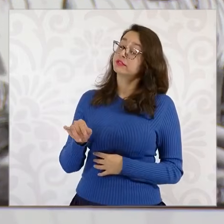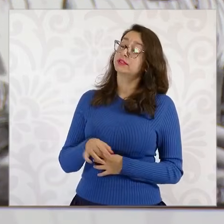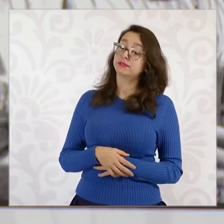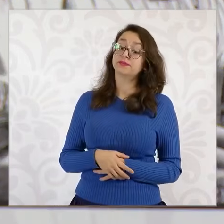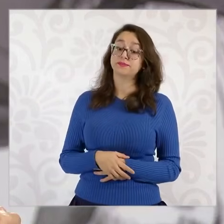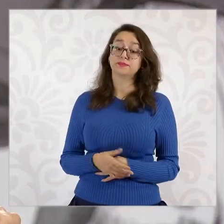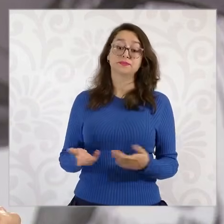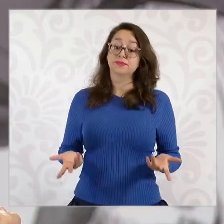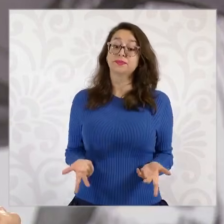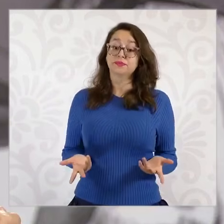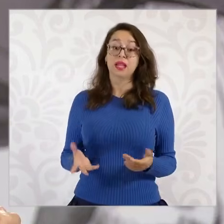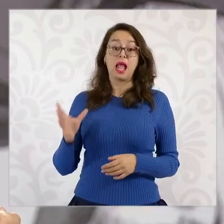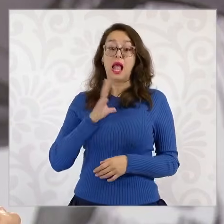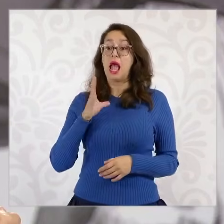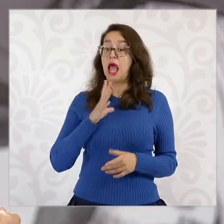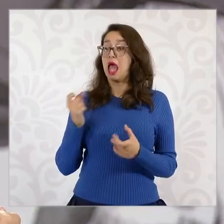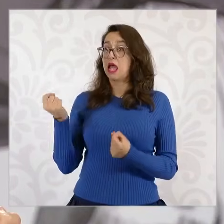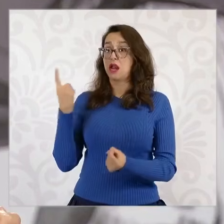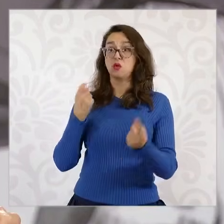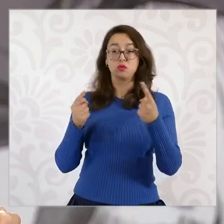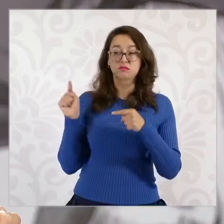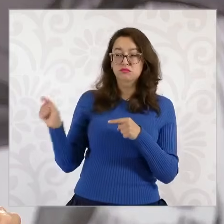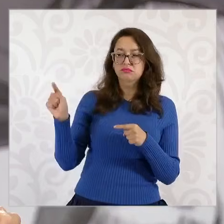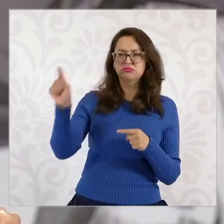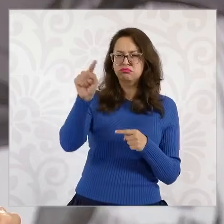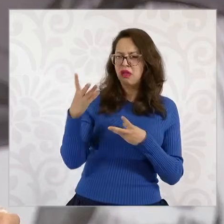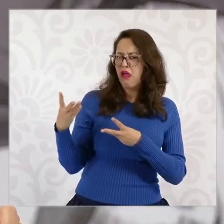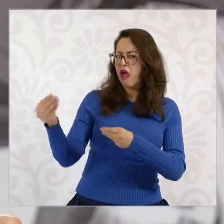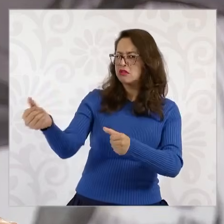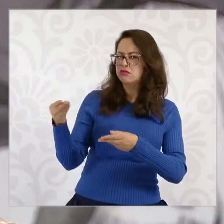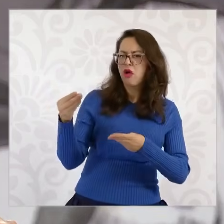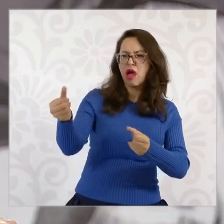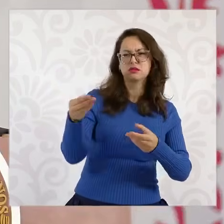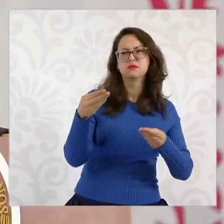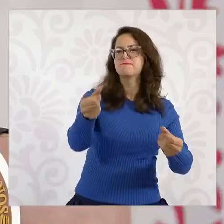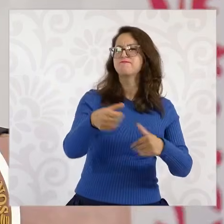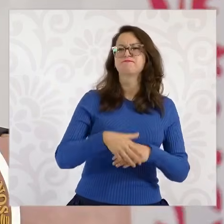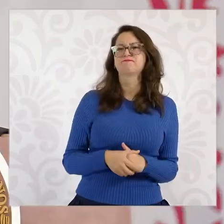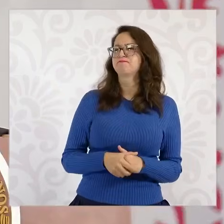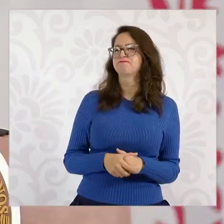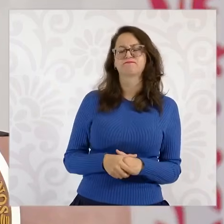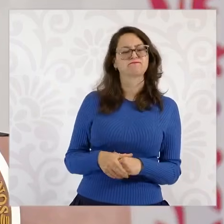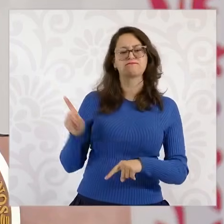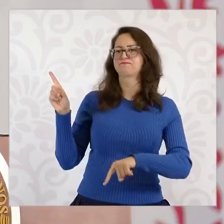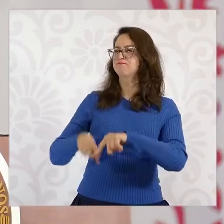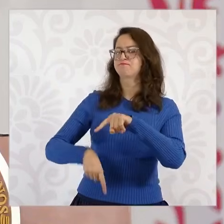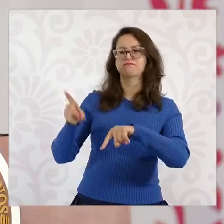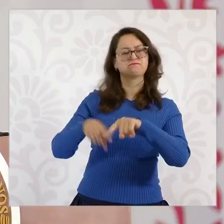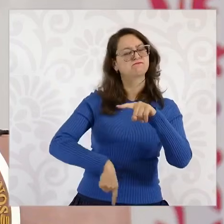cerrando pues todavía muchos gastos que decía somos más que franciscanos acá